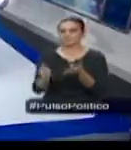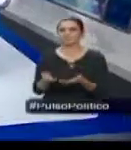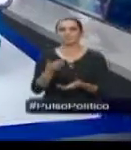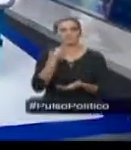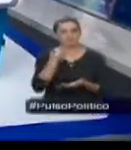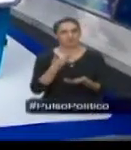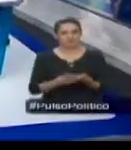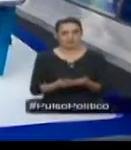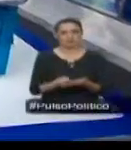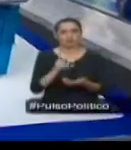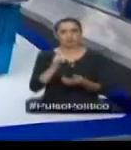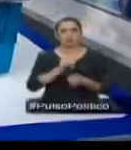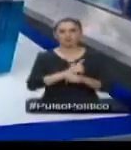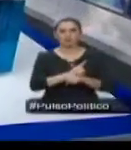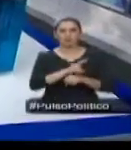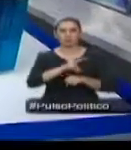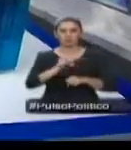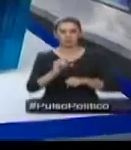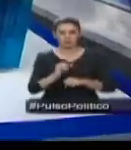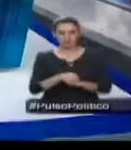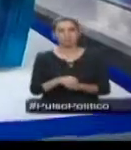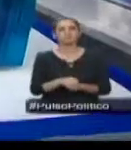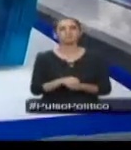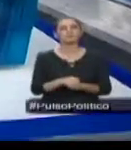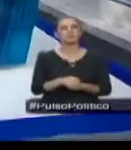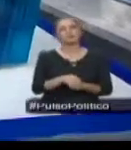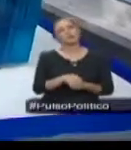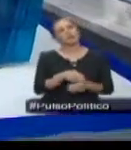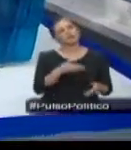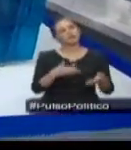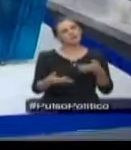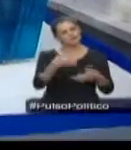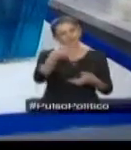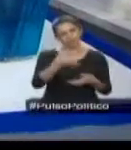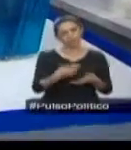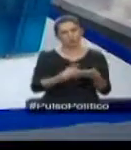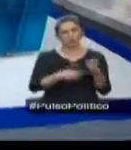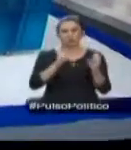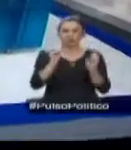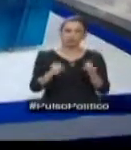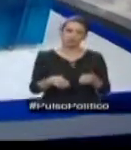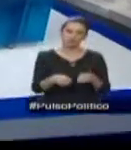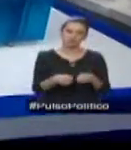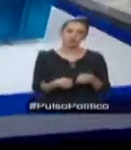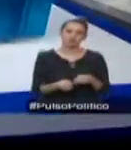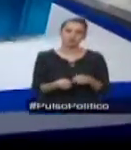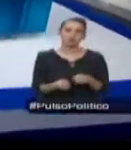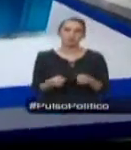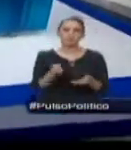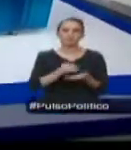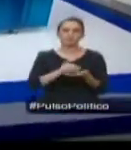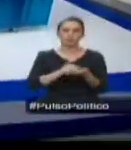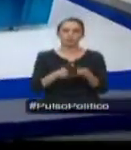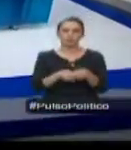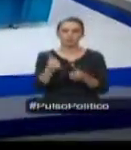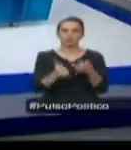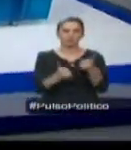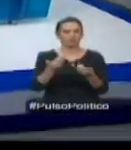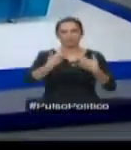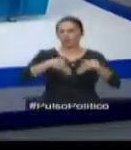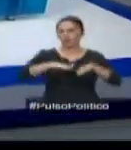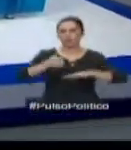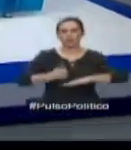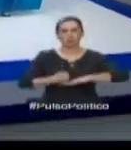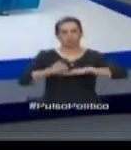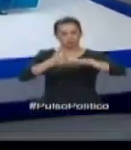de visita que el minuto 20 pues está que hay una convicción de que la posibilidad de postularse de cualquier dignidad de